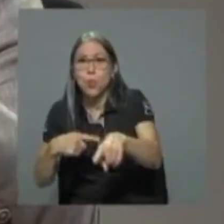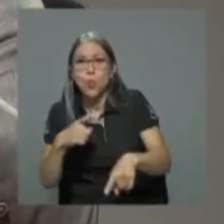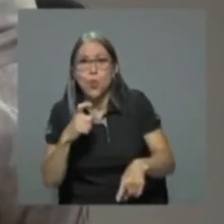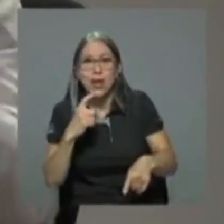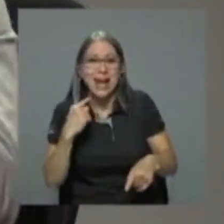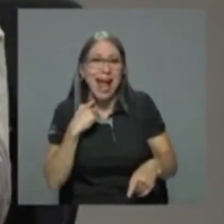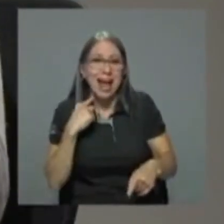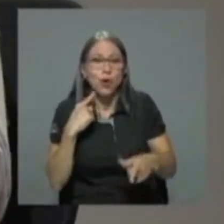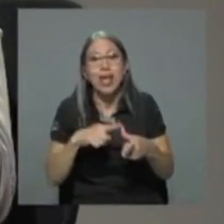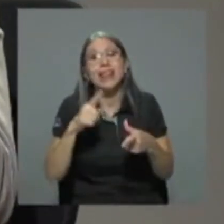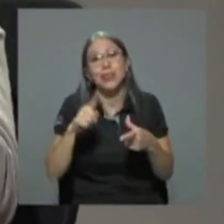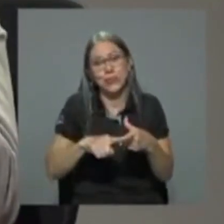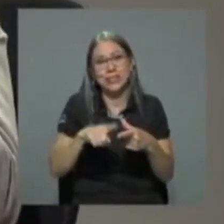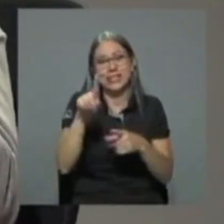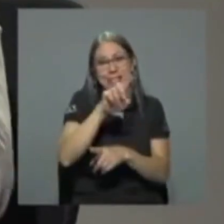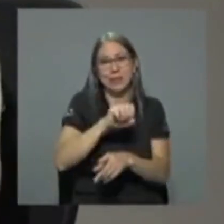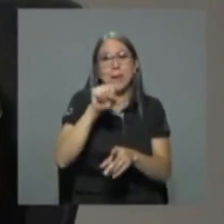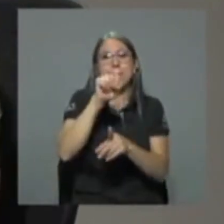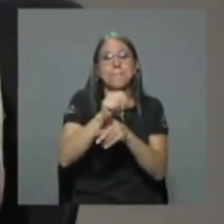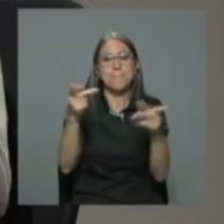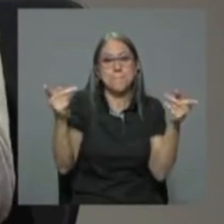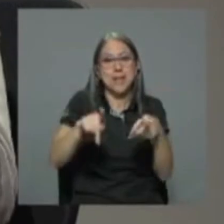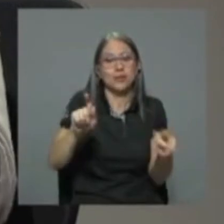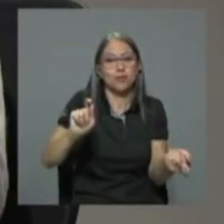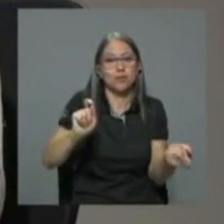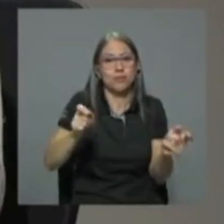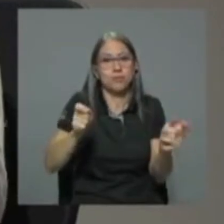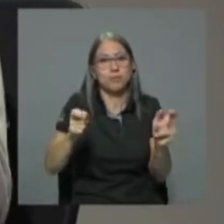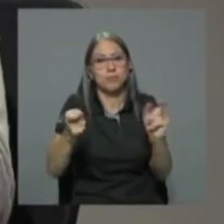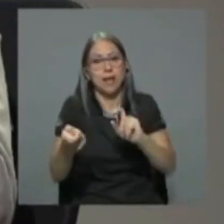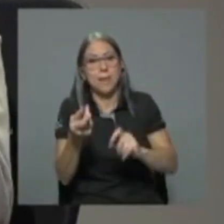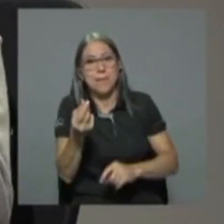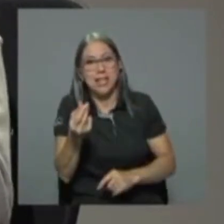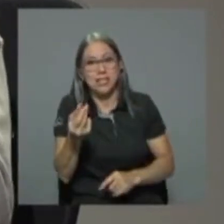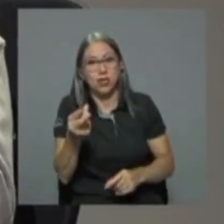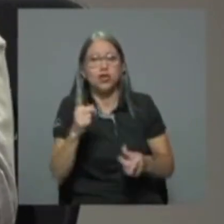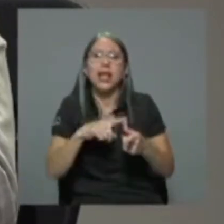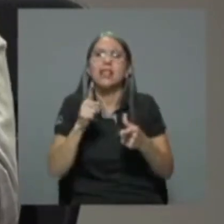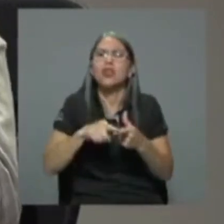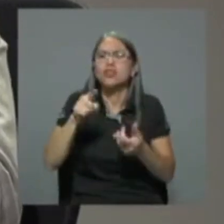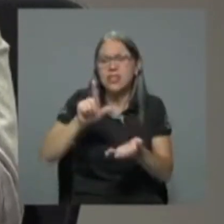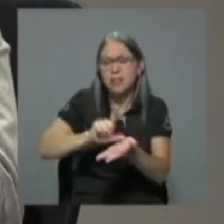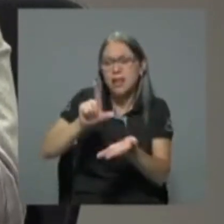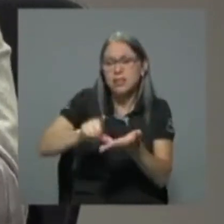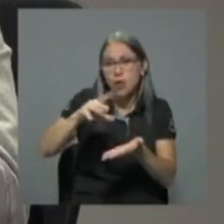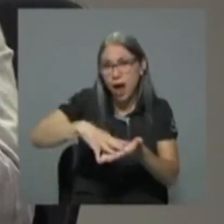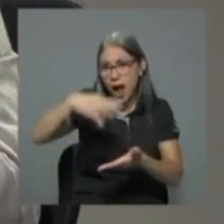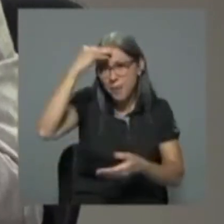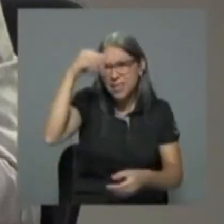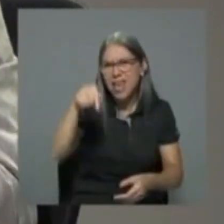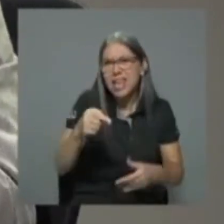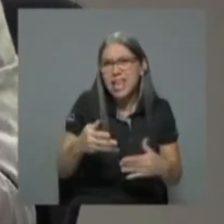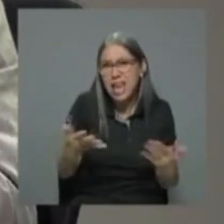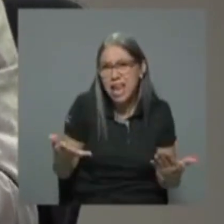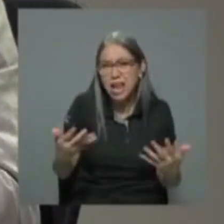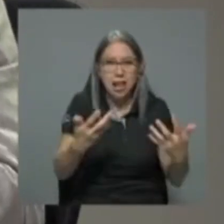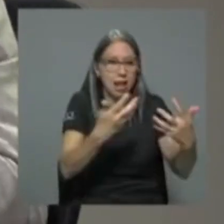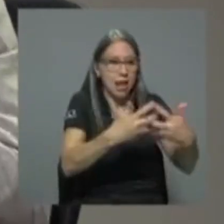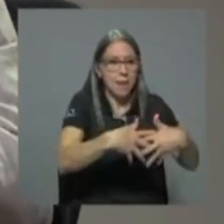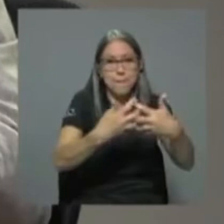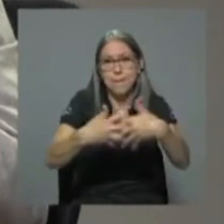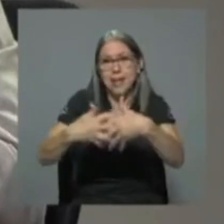precios. Pero en el fondo, ¿cuál es la enseñanza? La enseñanza nuevamente es que las empresas tienen que adaptarse al